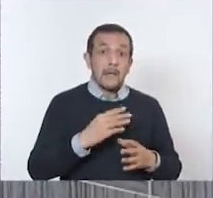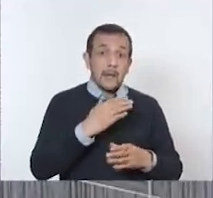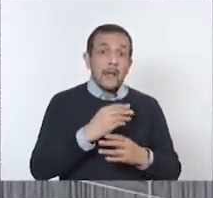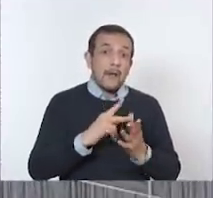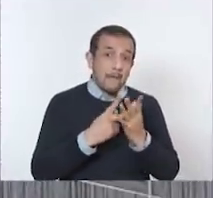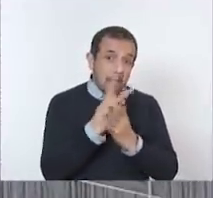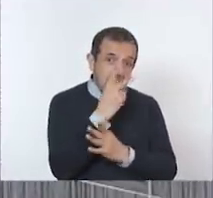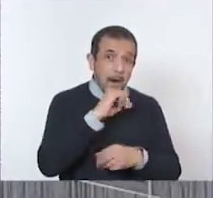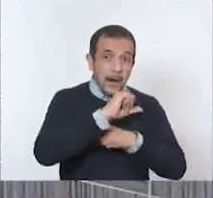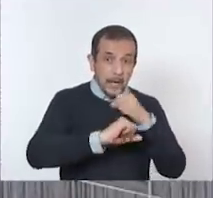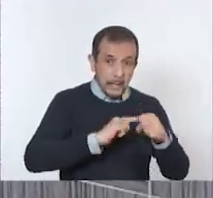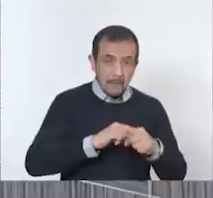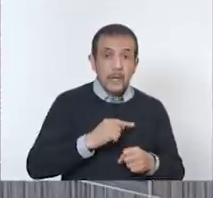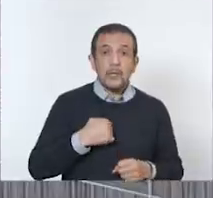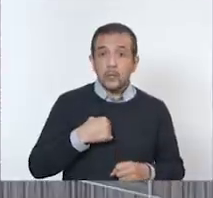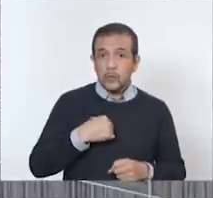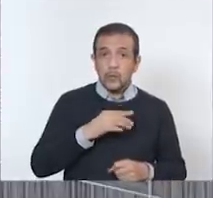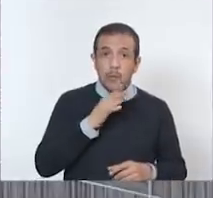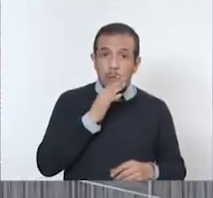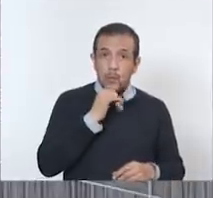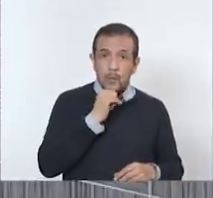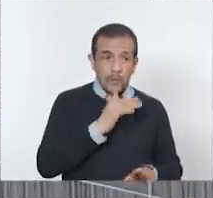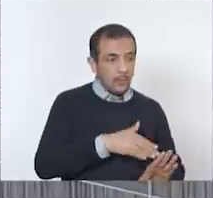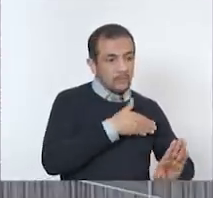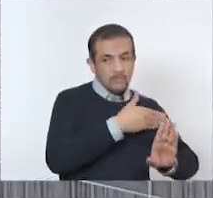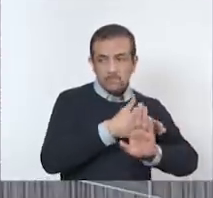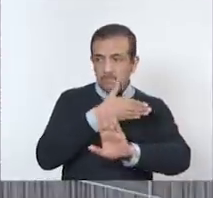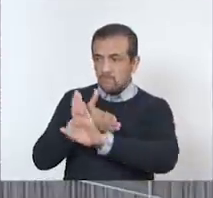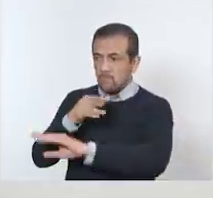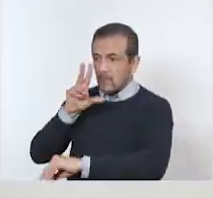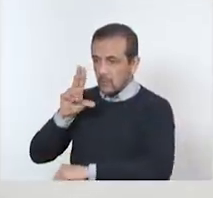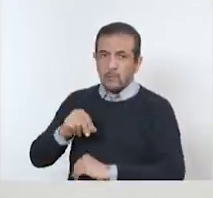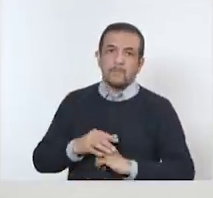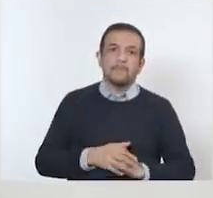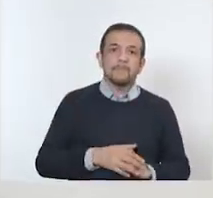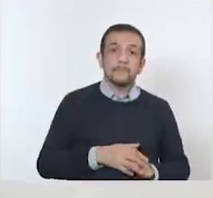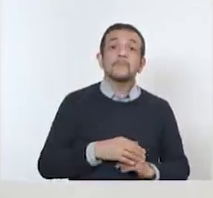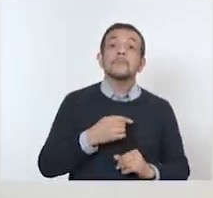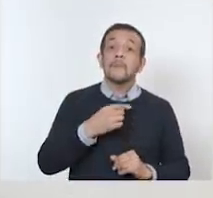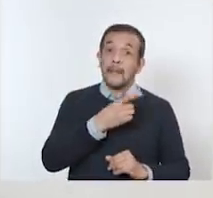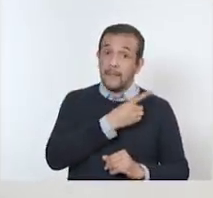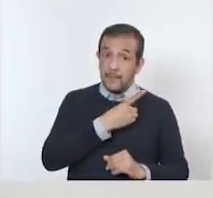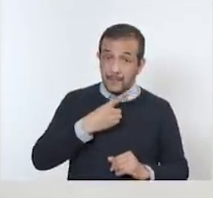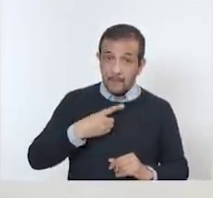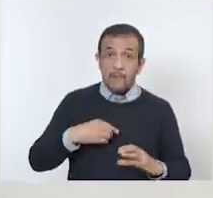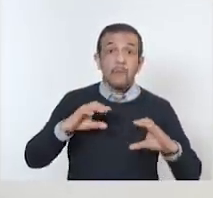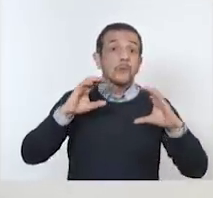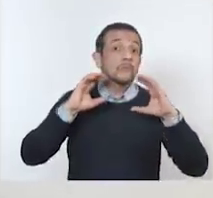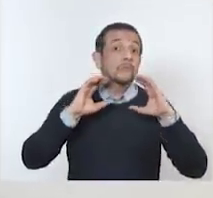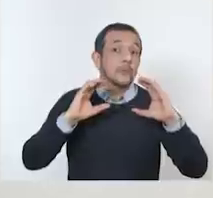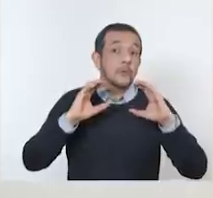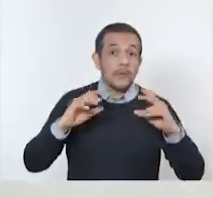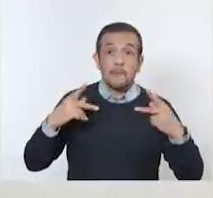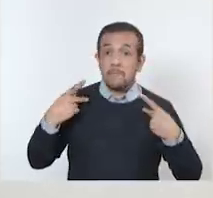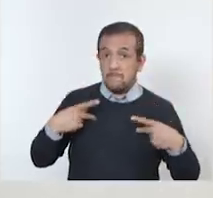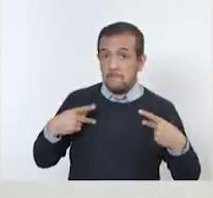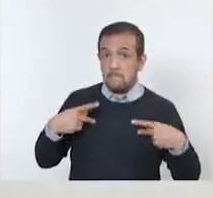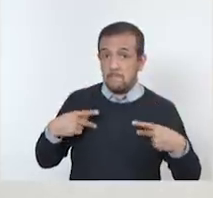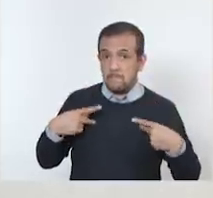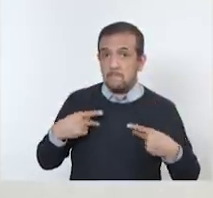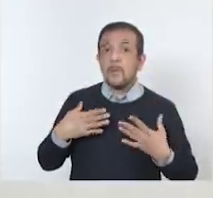vivos es no dañar a los demás. Puedo cuidar a las